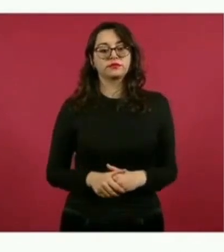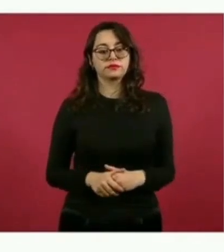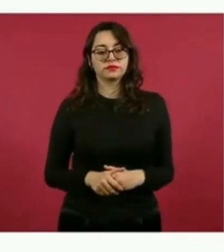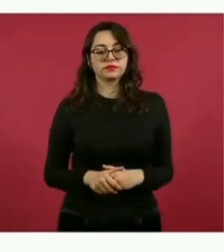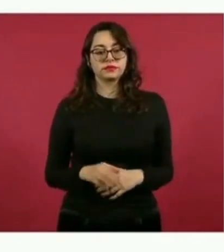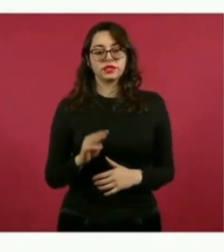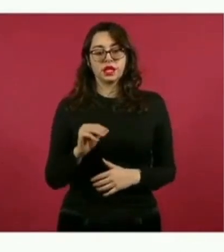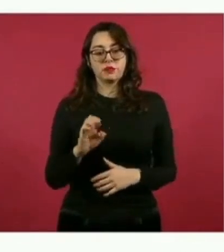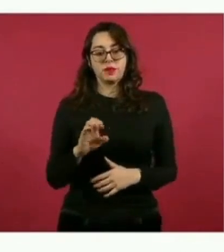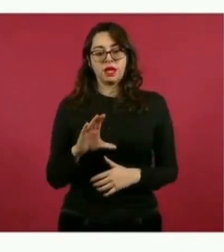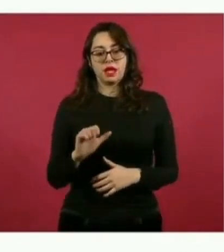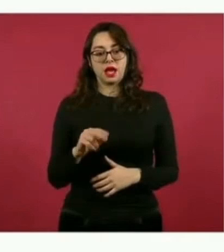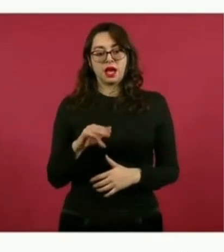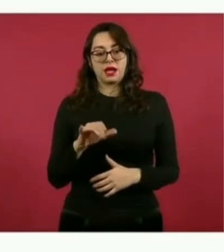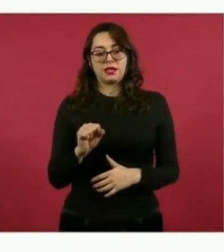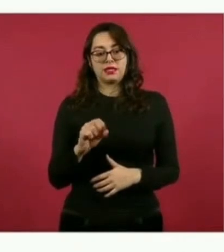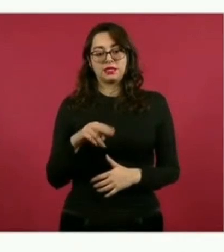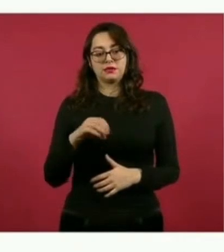es